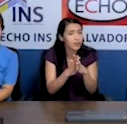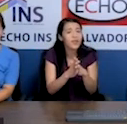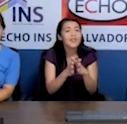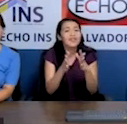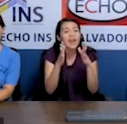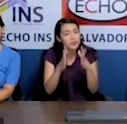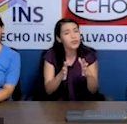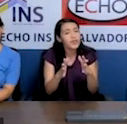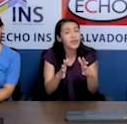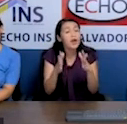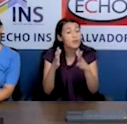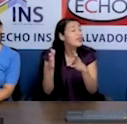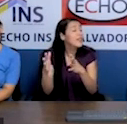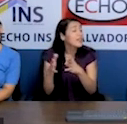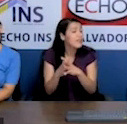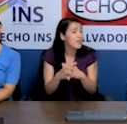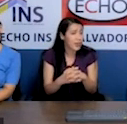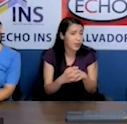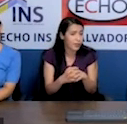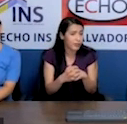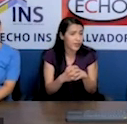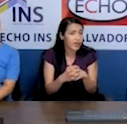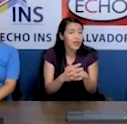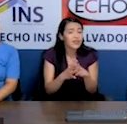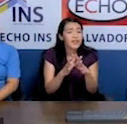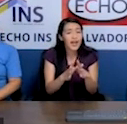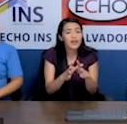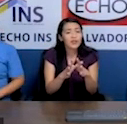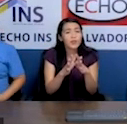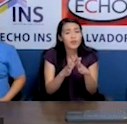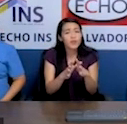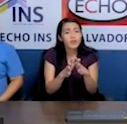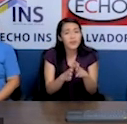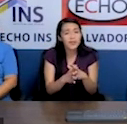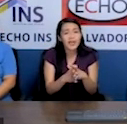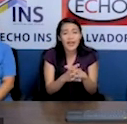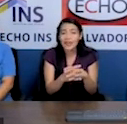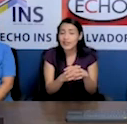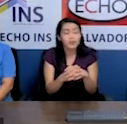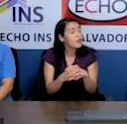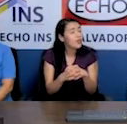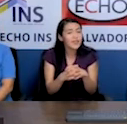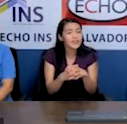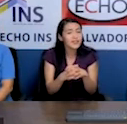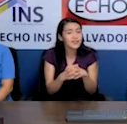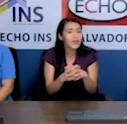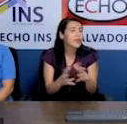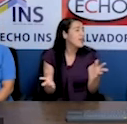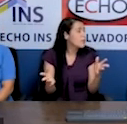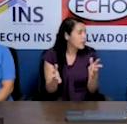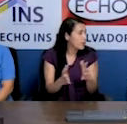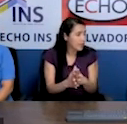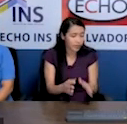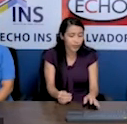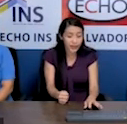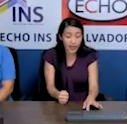corto plazo que ayuden a un final de vida mejor. Tratar como enfermo terminal al que no lo es, creo